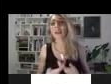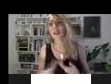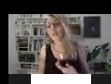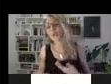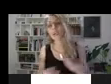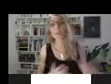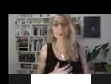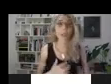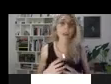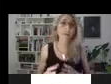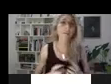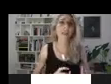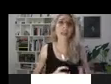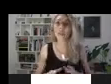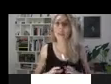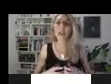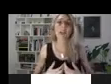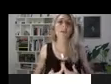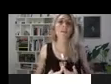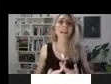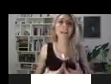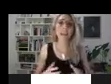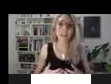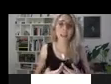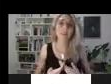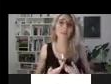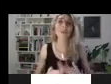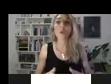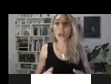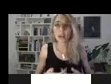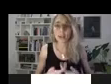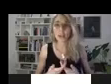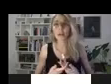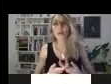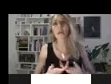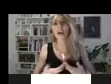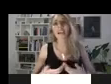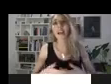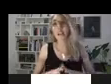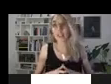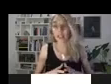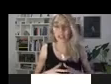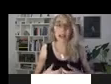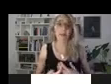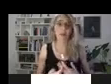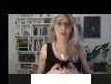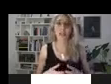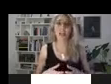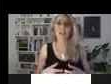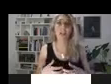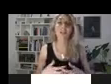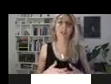iniciativa, y que en muchas oportunidades también el arte, pretende vincularse o atravesar